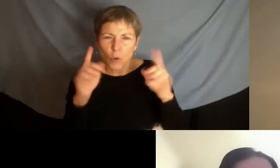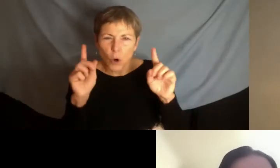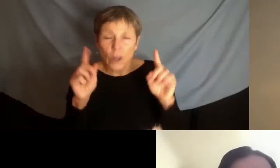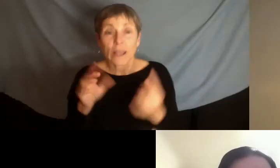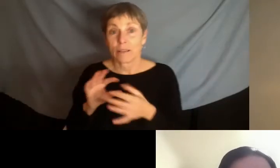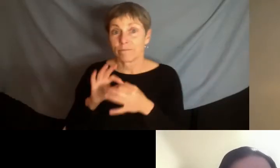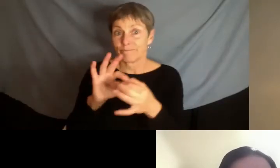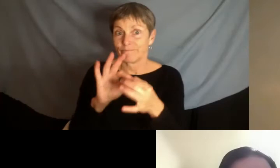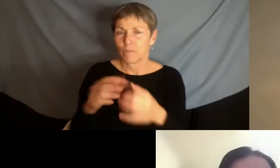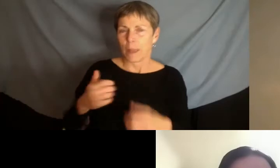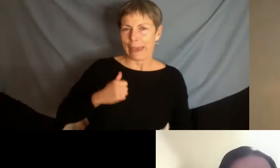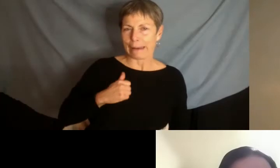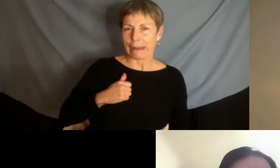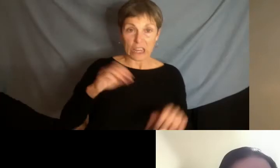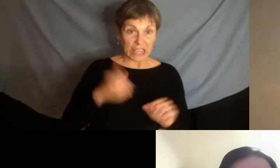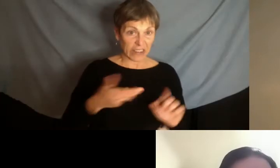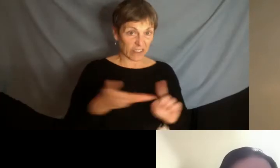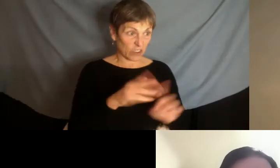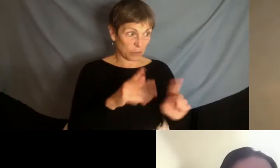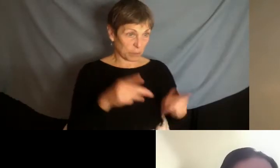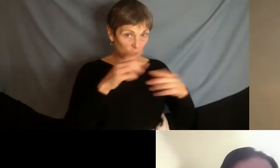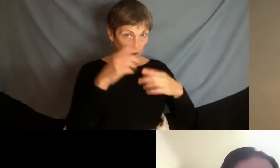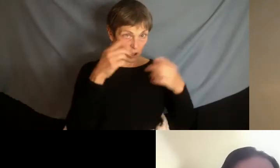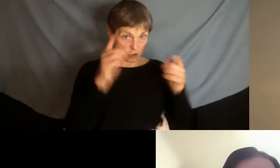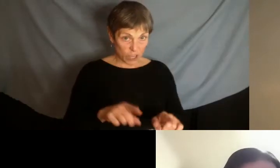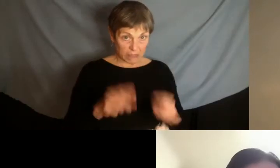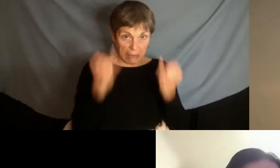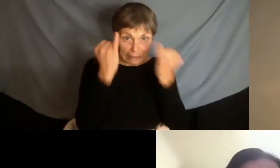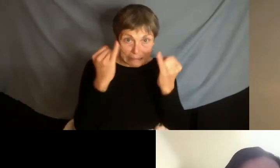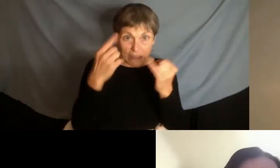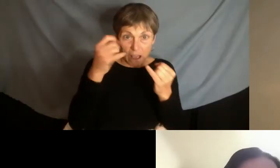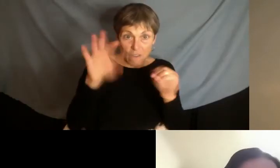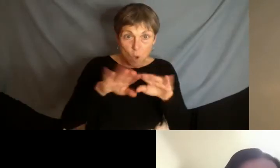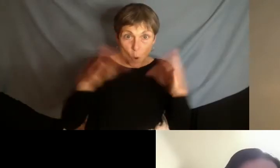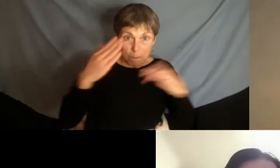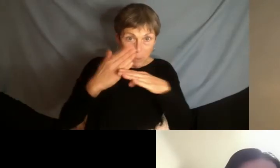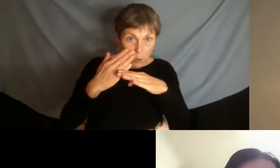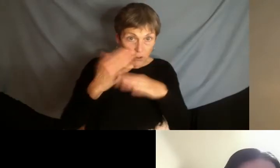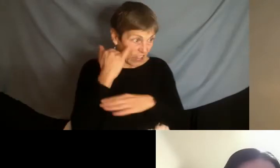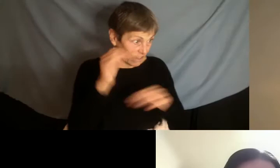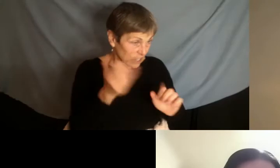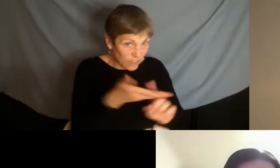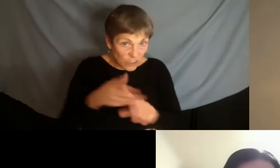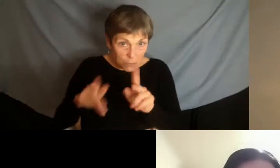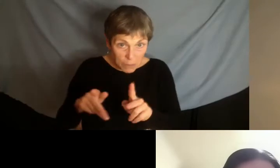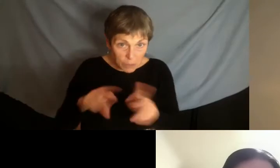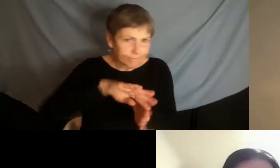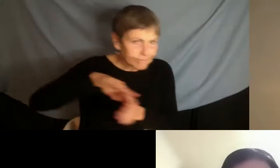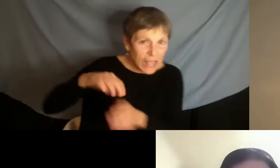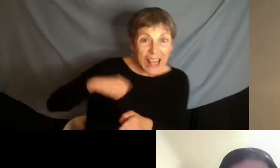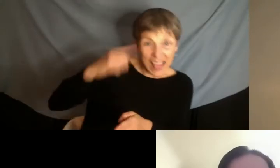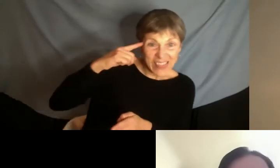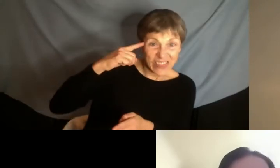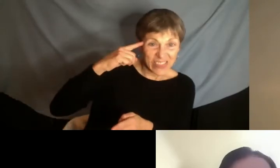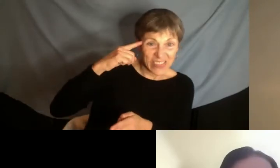Canadá, porque quiero ver si es posible que la mayoría de gente se esté de acuerdo en apoyar eso como un concepto. Porque si podemos